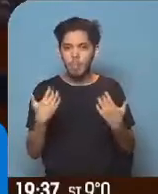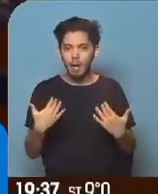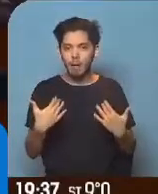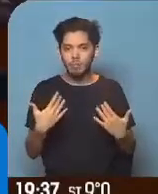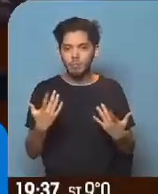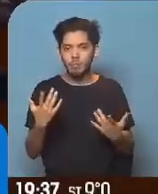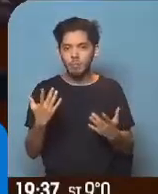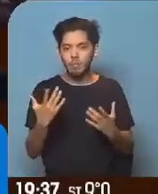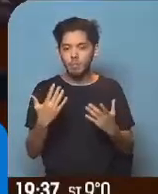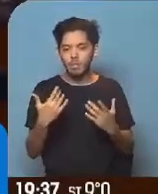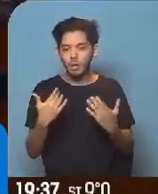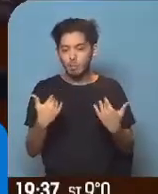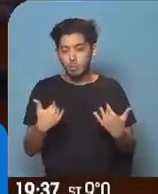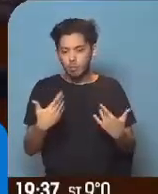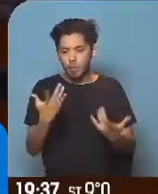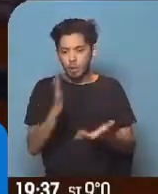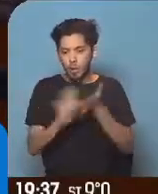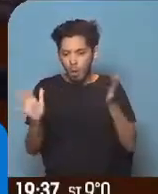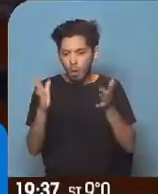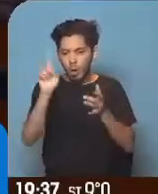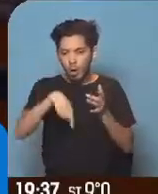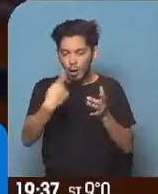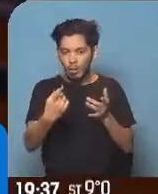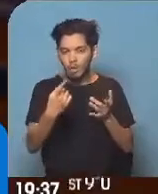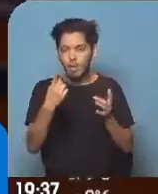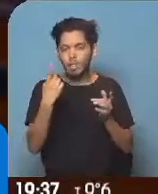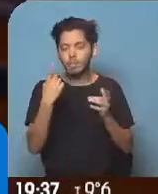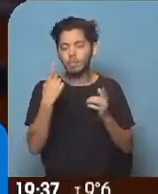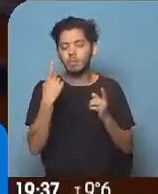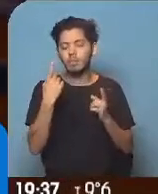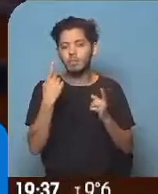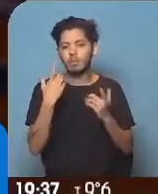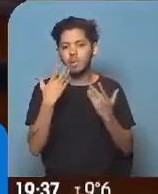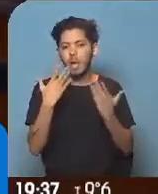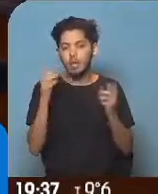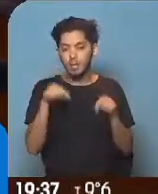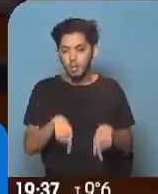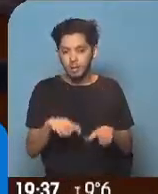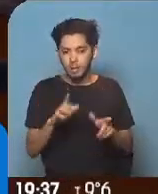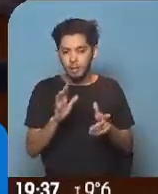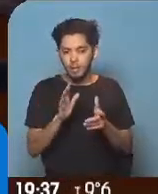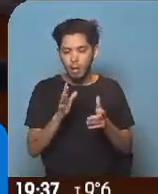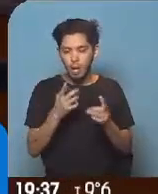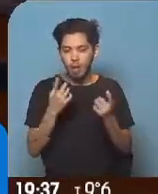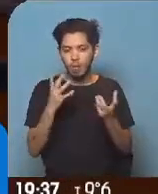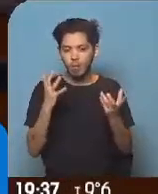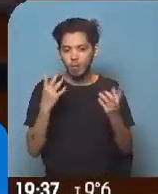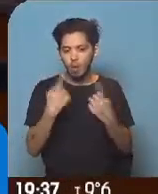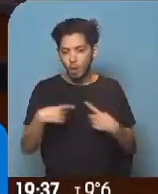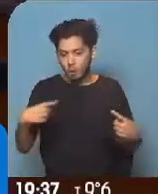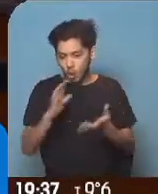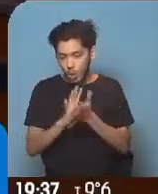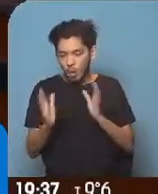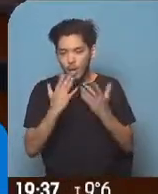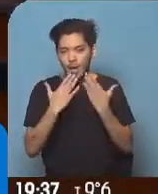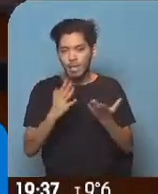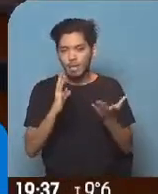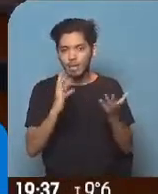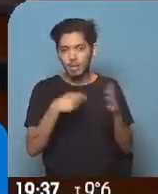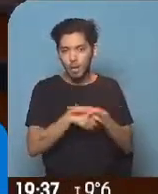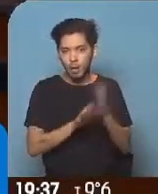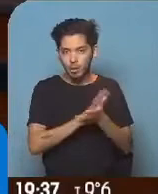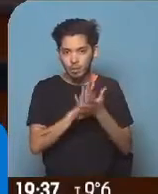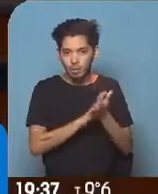que se abrían de esta, diríamos, desemboque en forma de corrupción, fue precisamente